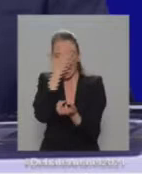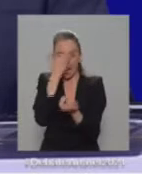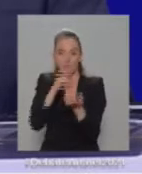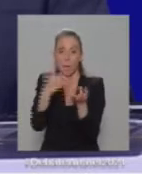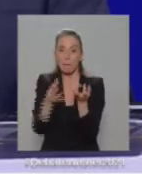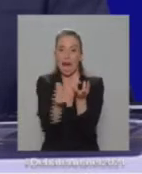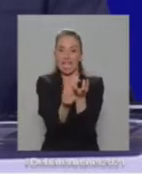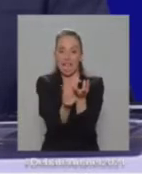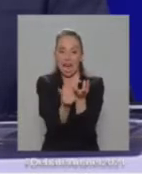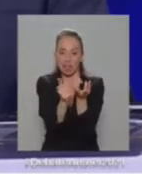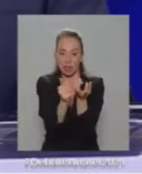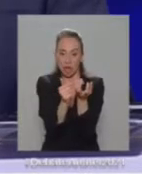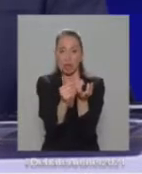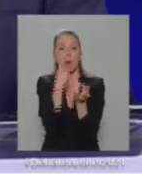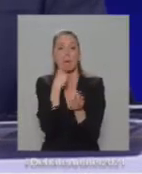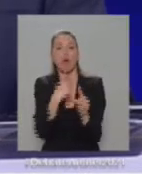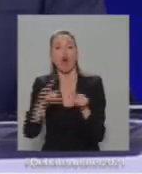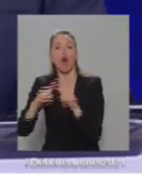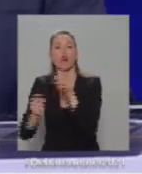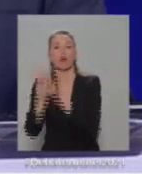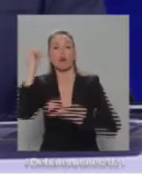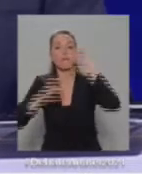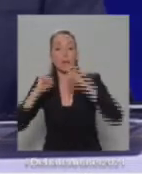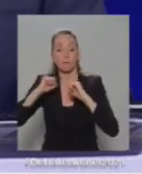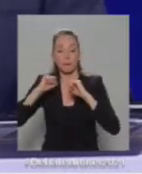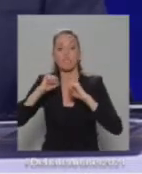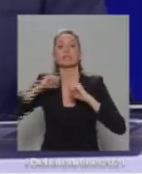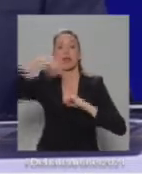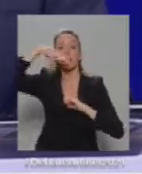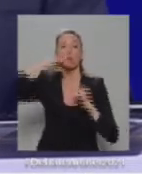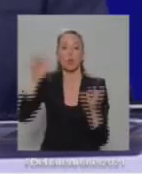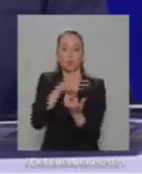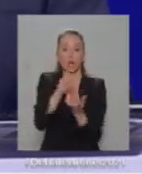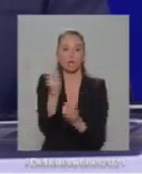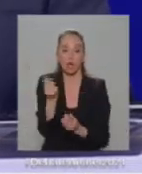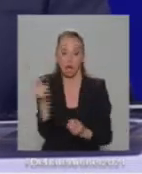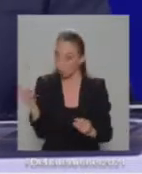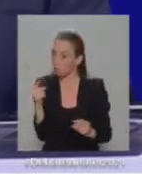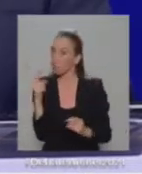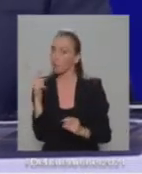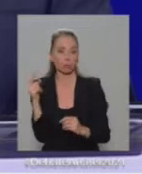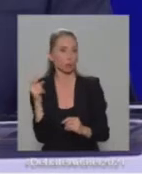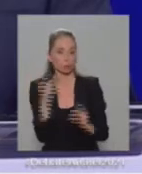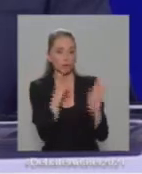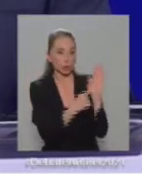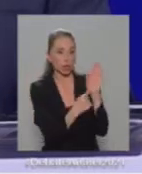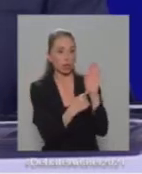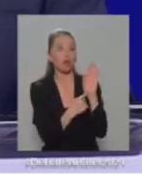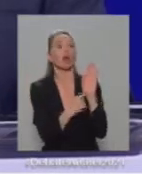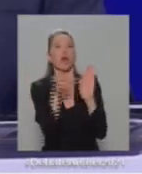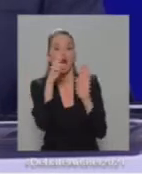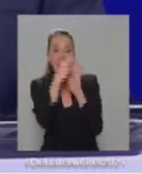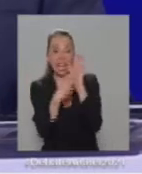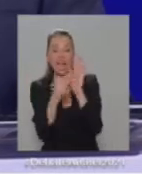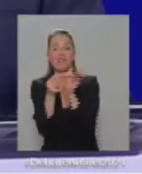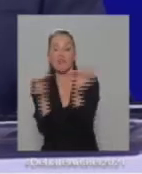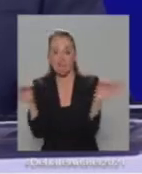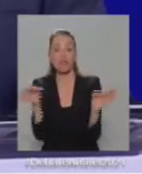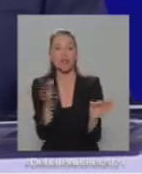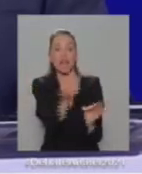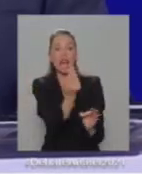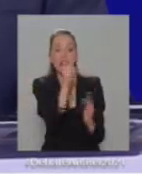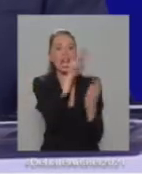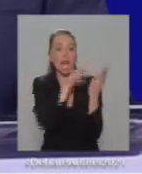programa no lo sedujo lo suficiente y Sutil ya desliza un apoyo taxativo al postulante de Chile Podemos